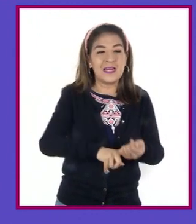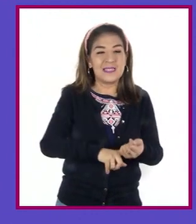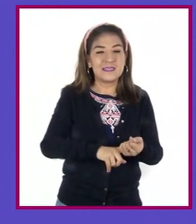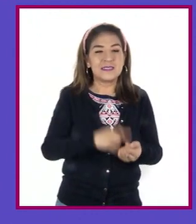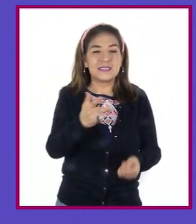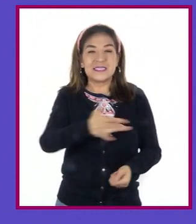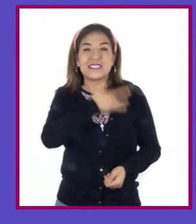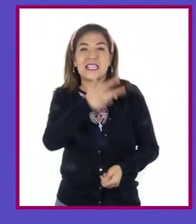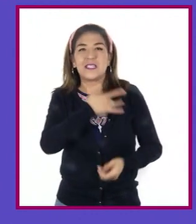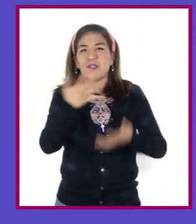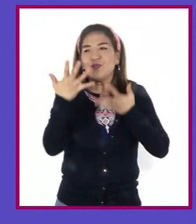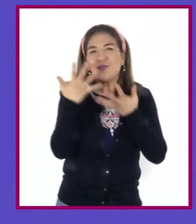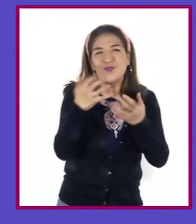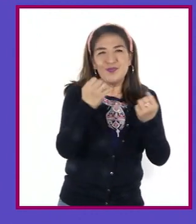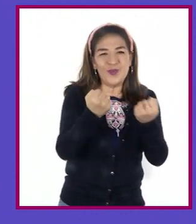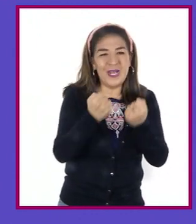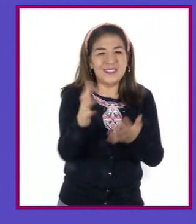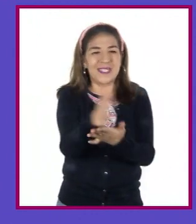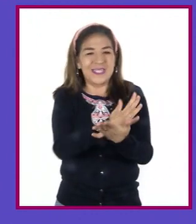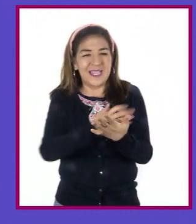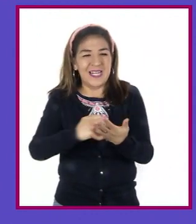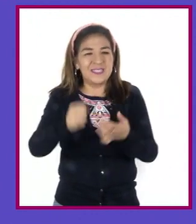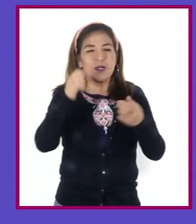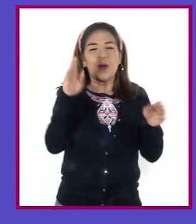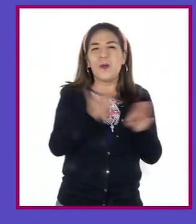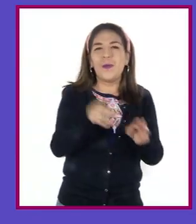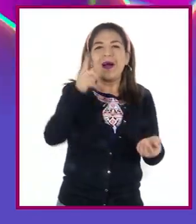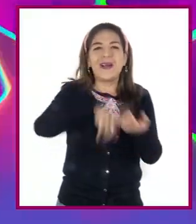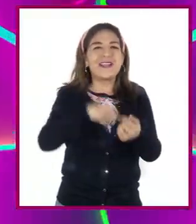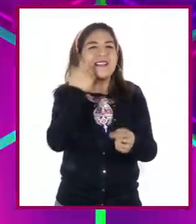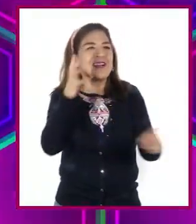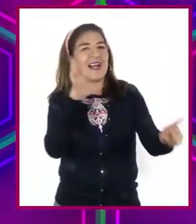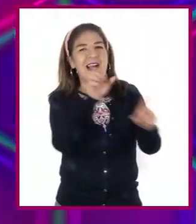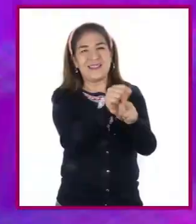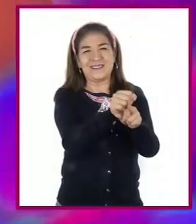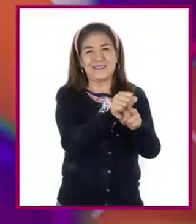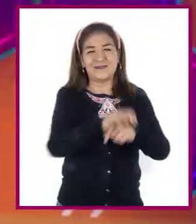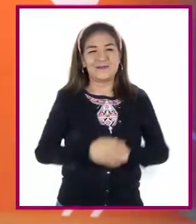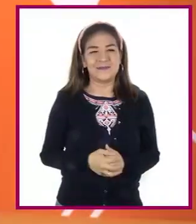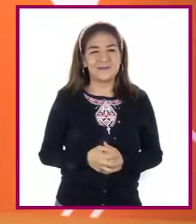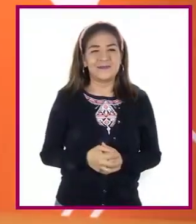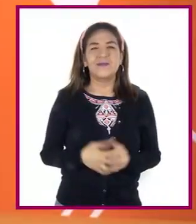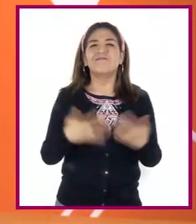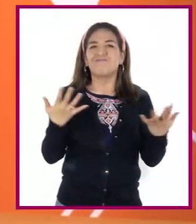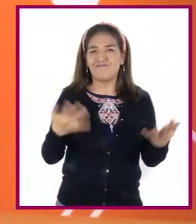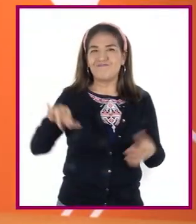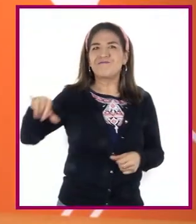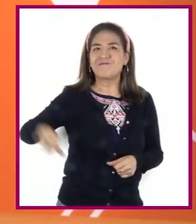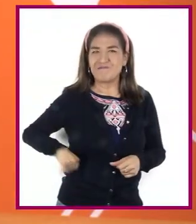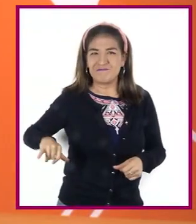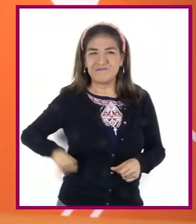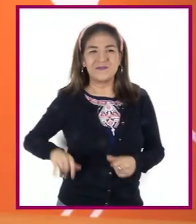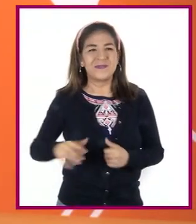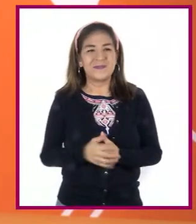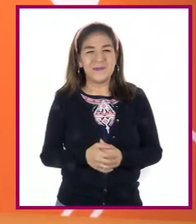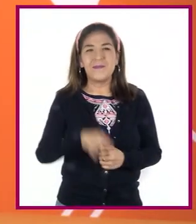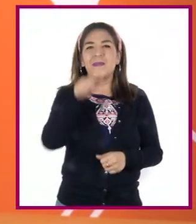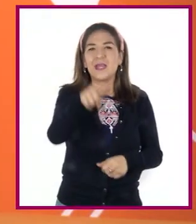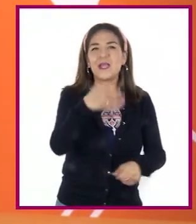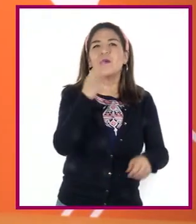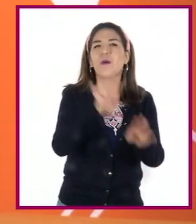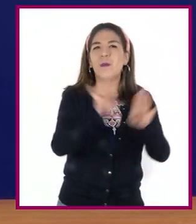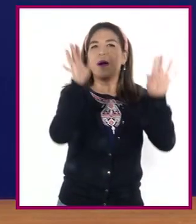acepción es sentir anhelo, deseo vehemente o codicia de algo. Qué interesante, profesora, porque hace